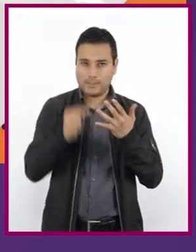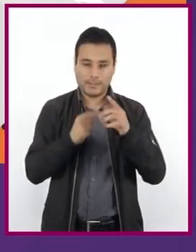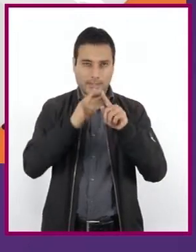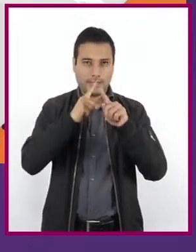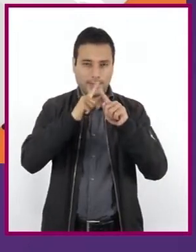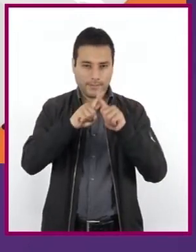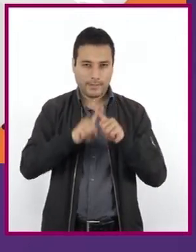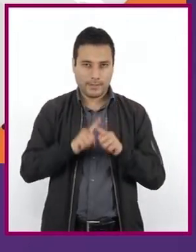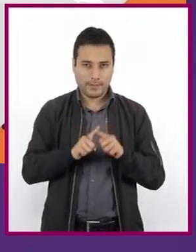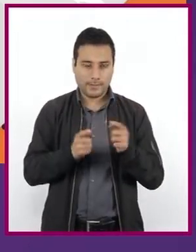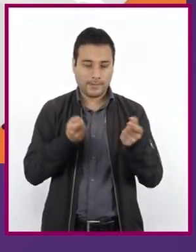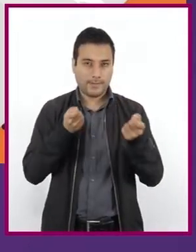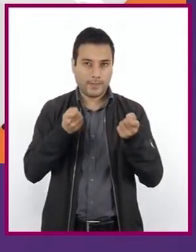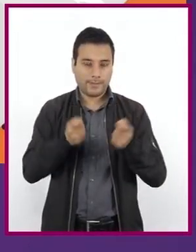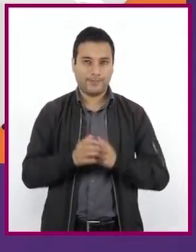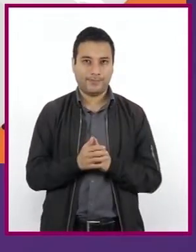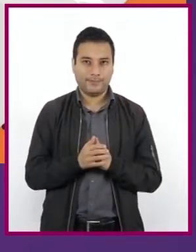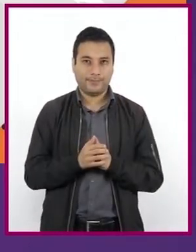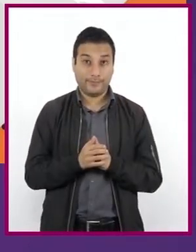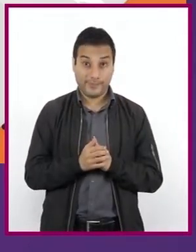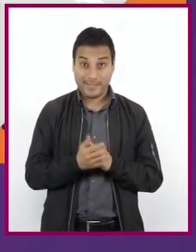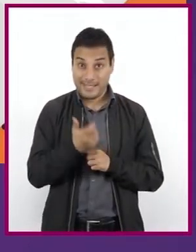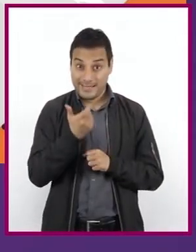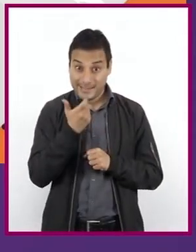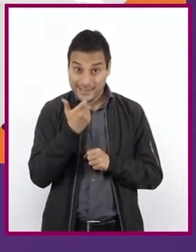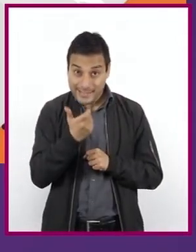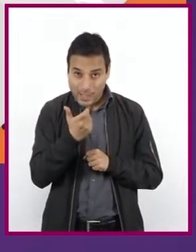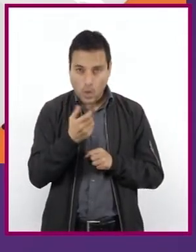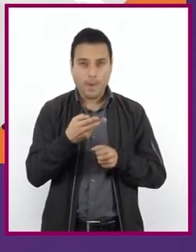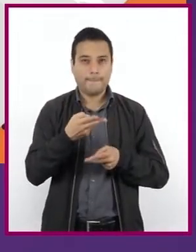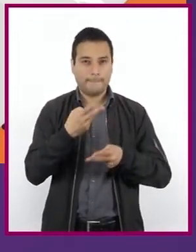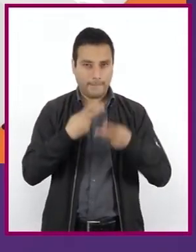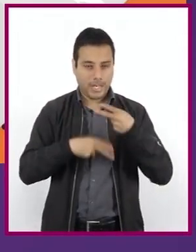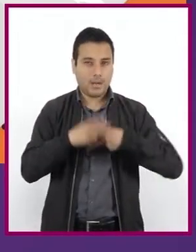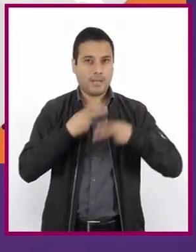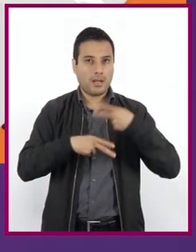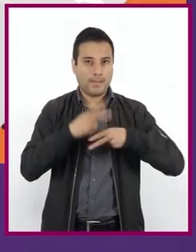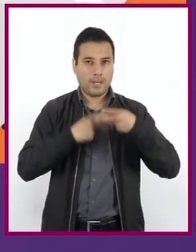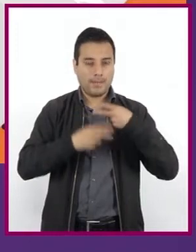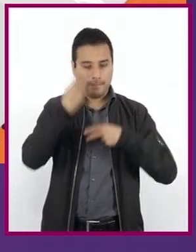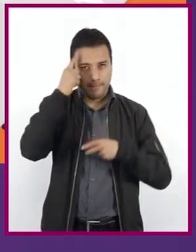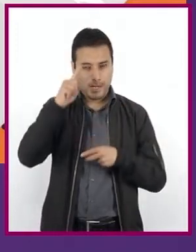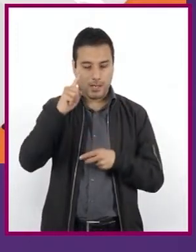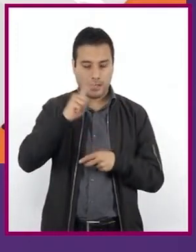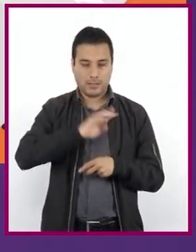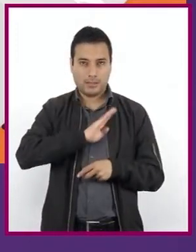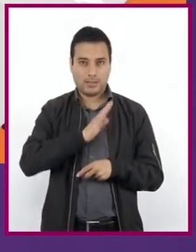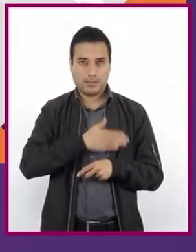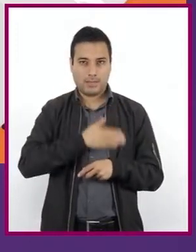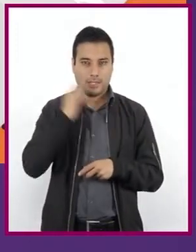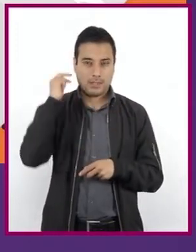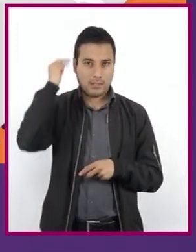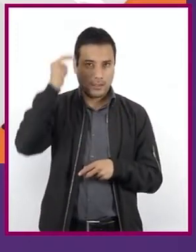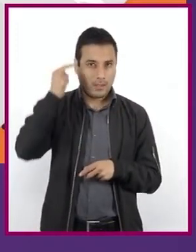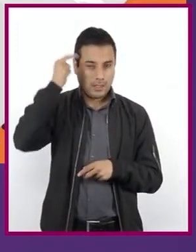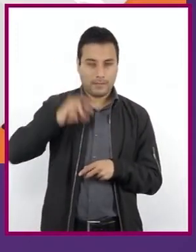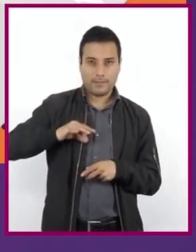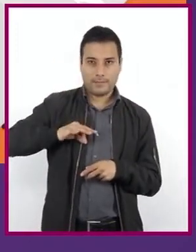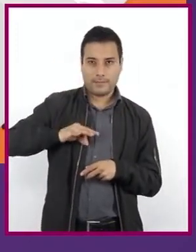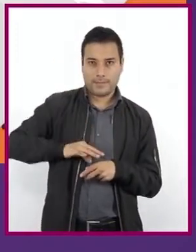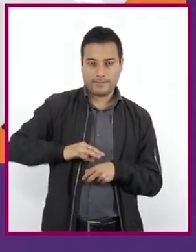que aportarían considerables ganancias y rentas a España, como el estanco del